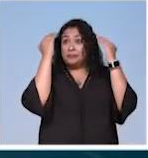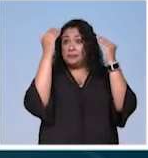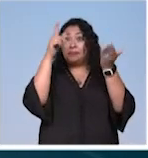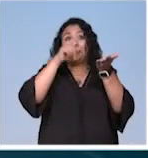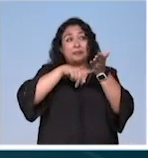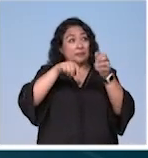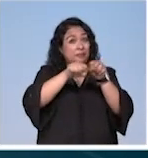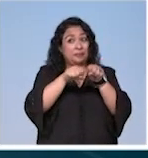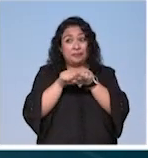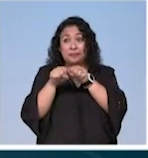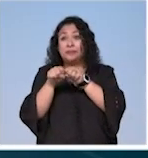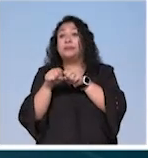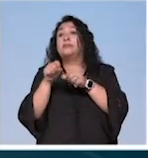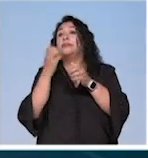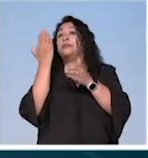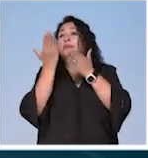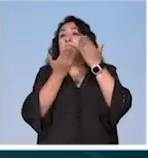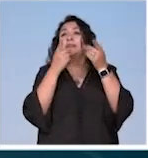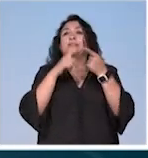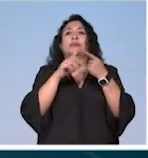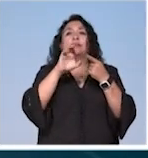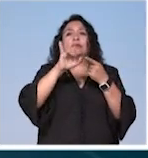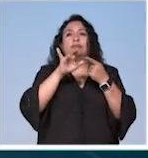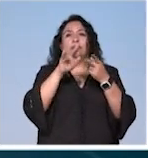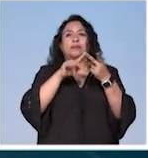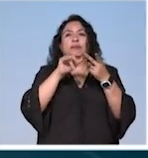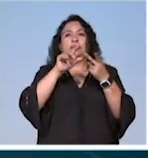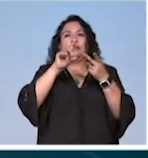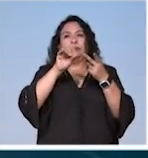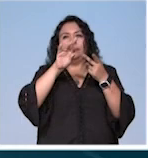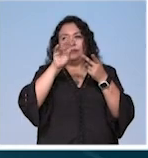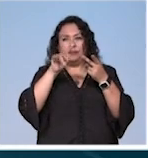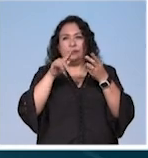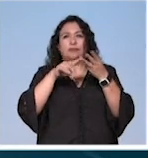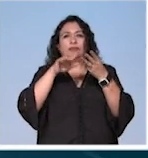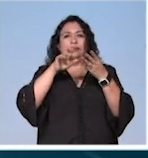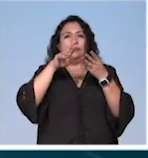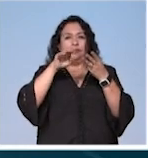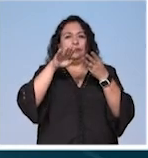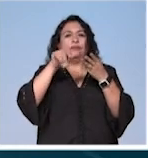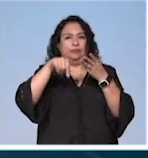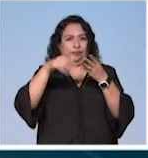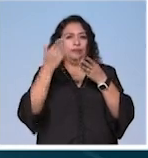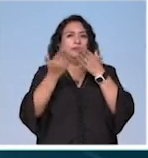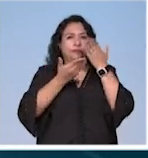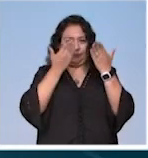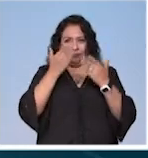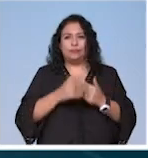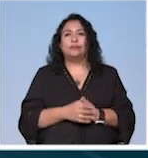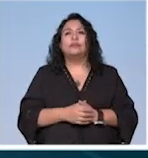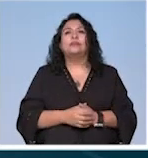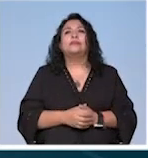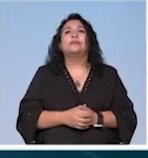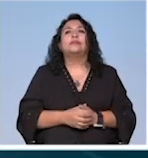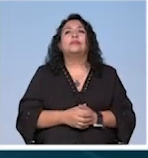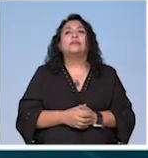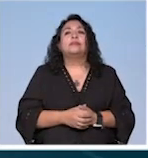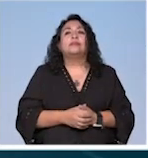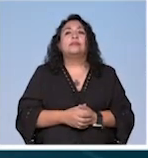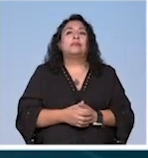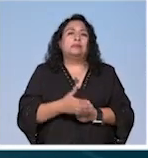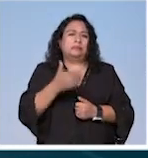estas aulas estudiaron figuras como Jorge Cuesta, Adolfo López Mateos o Mario Molina. Cuando se forman